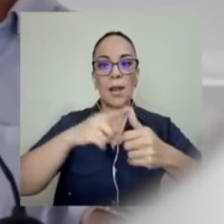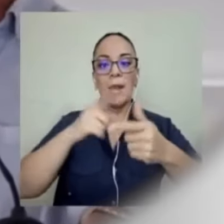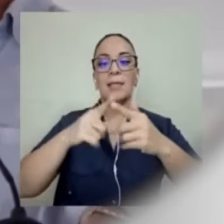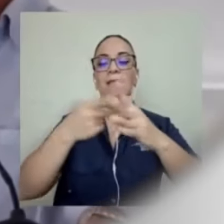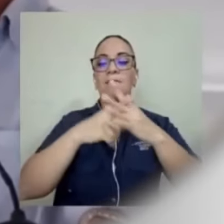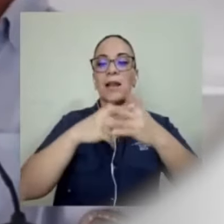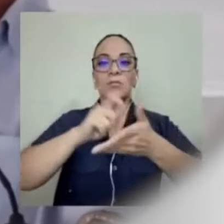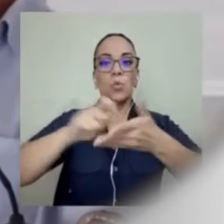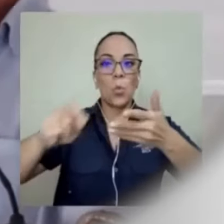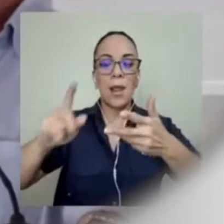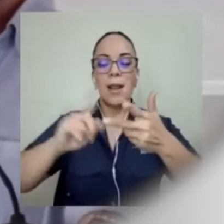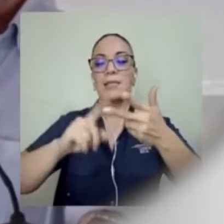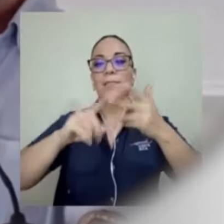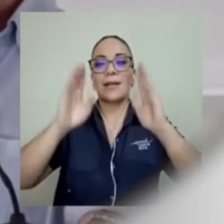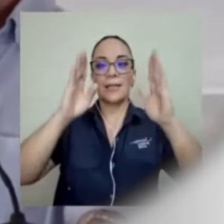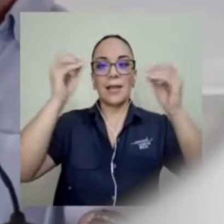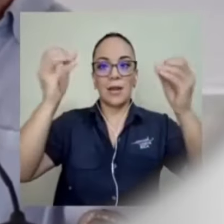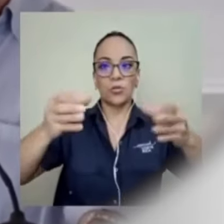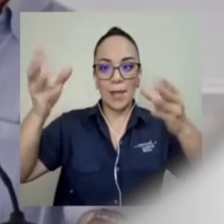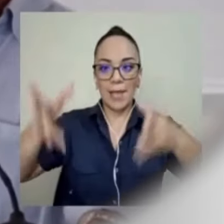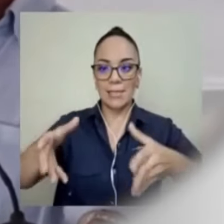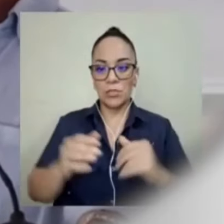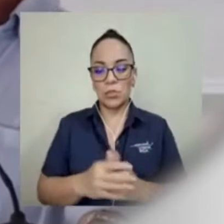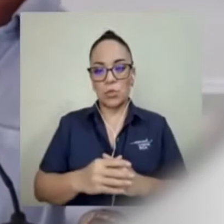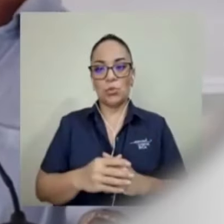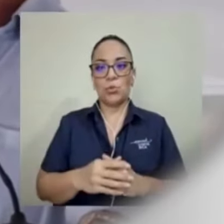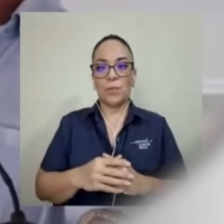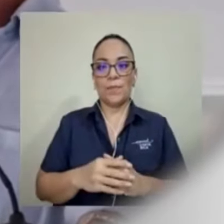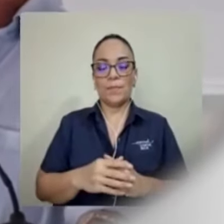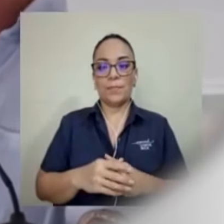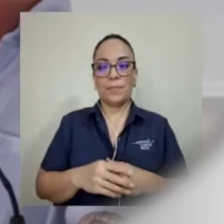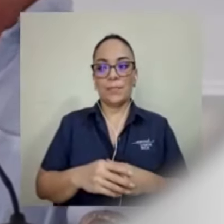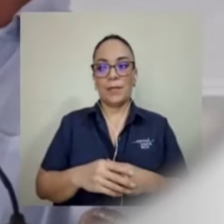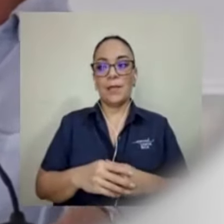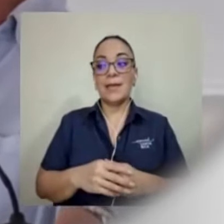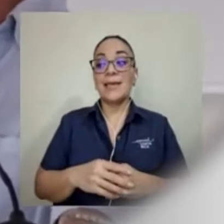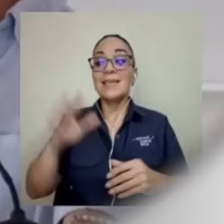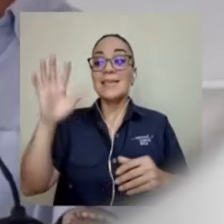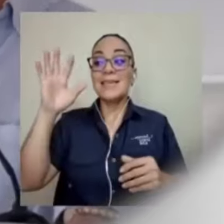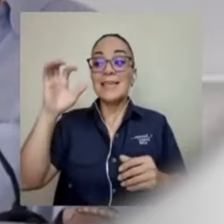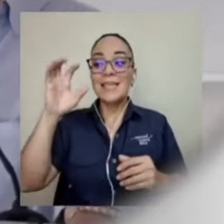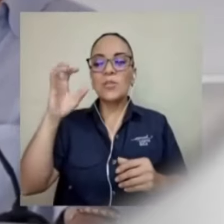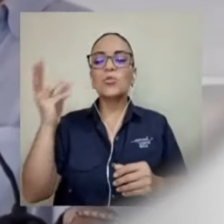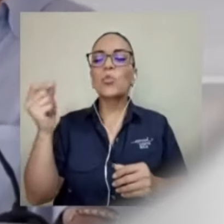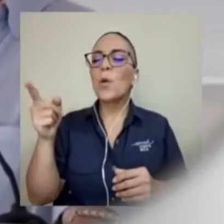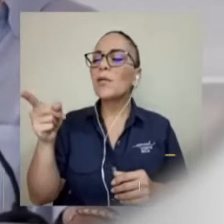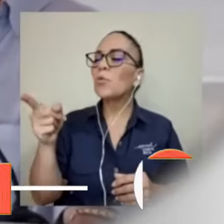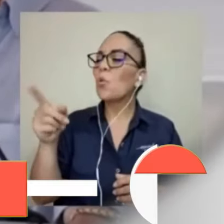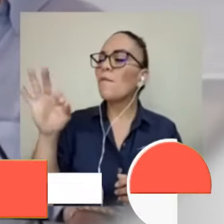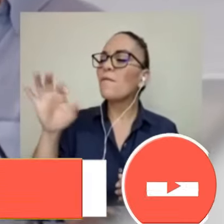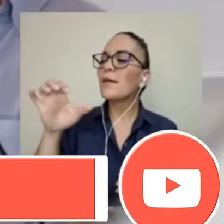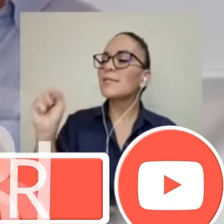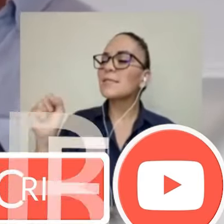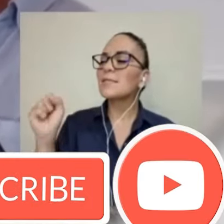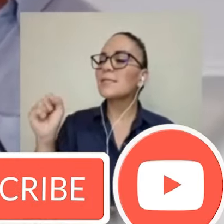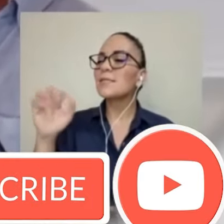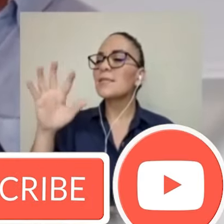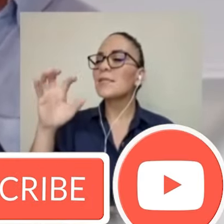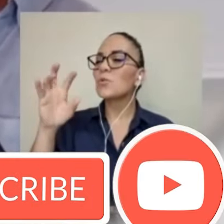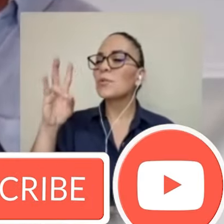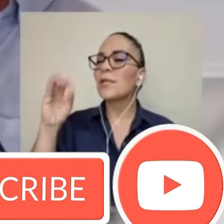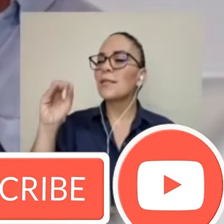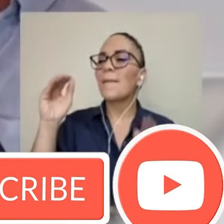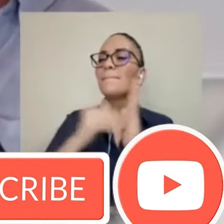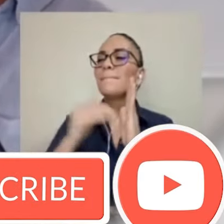escuelas para atender a los maestros y esos los 500 Cuántos el FES 570,000